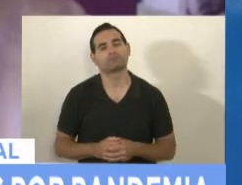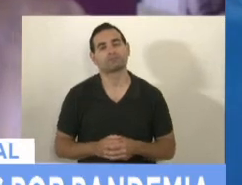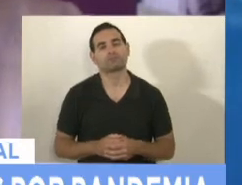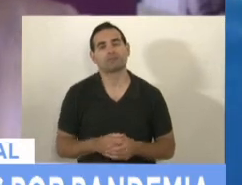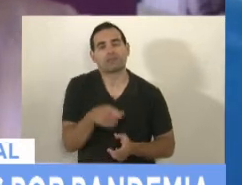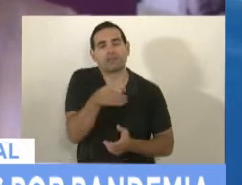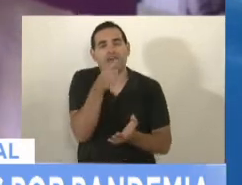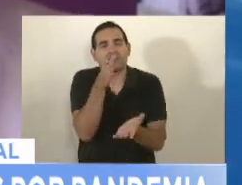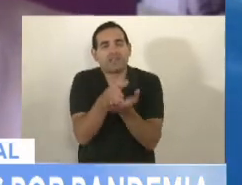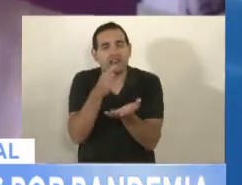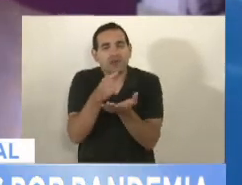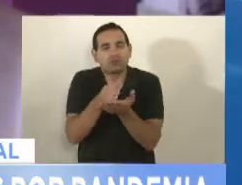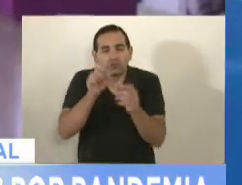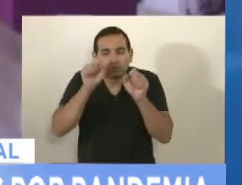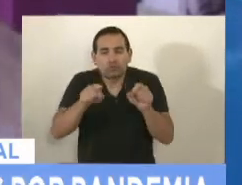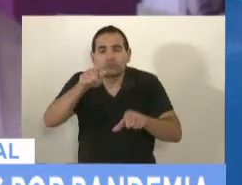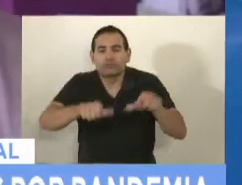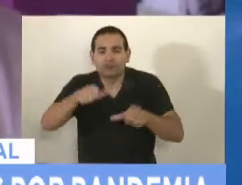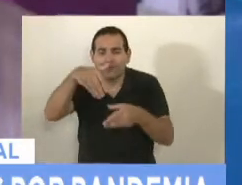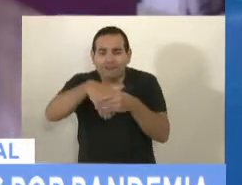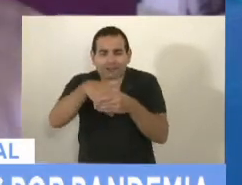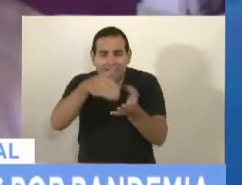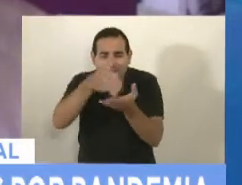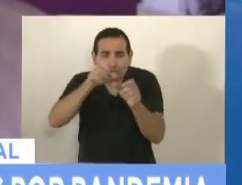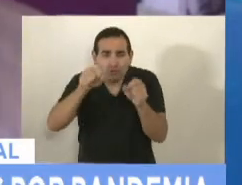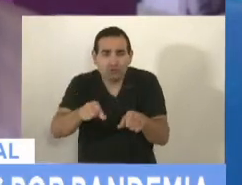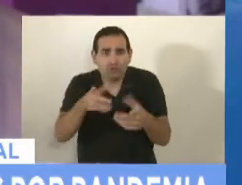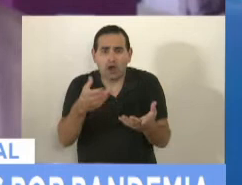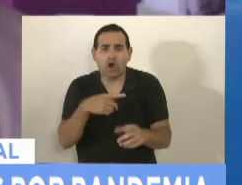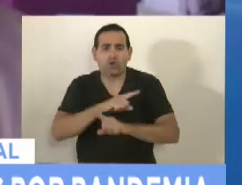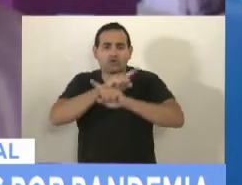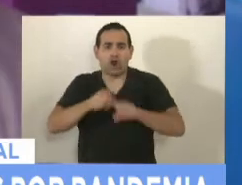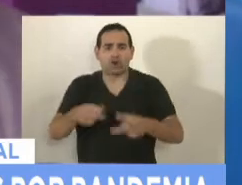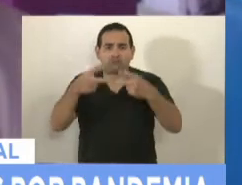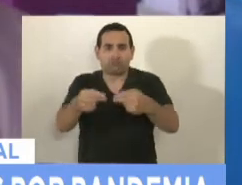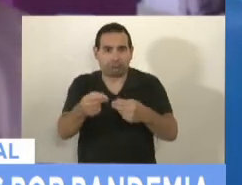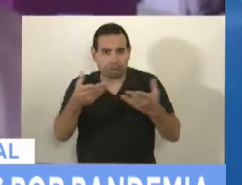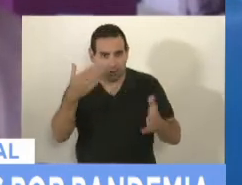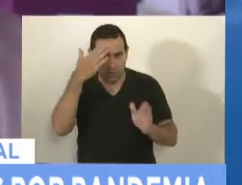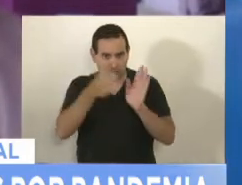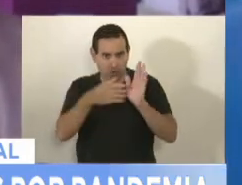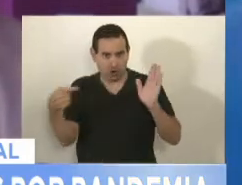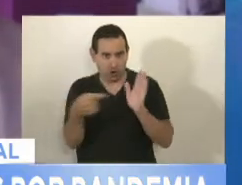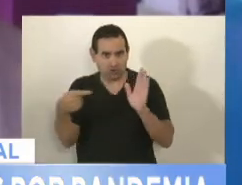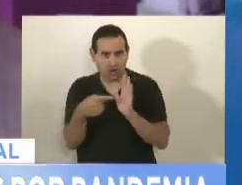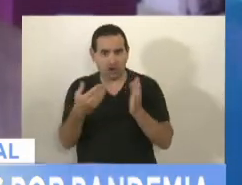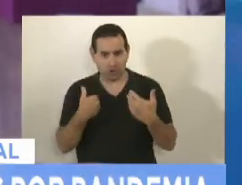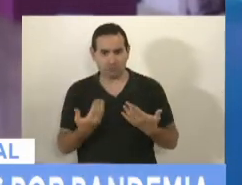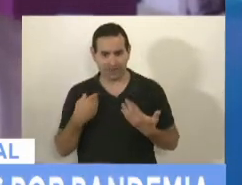negación del derecho de la gente a votar va en contra de la Constitución Nacional, el derecho de elegir y ser